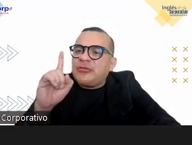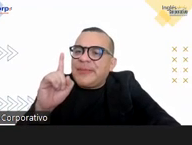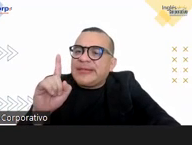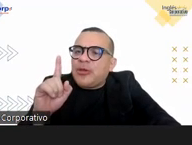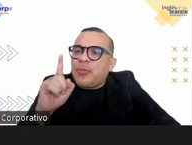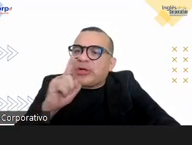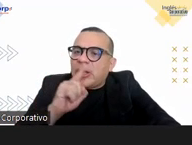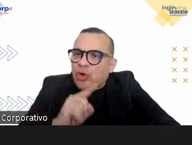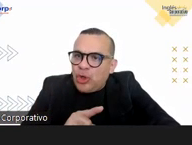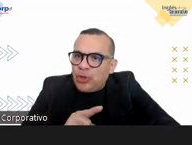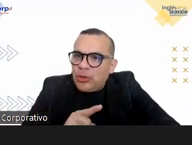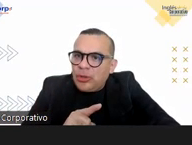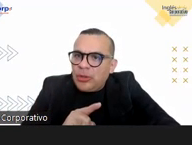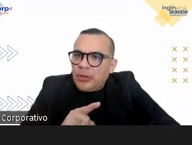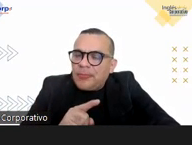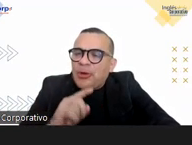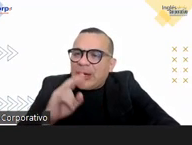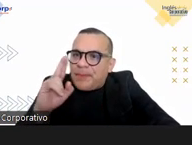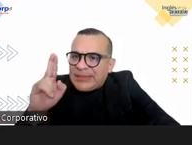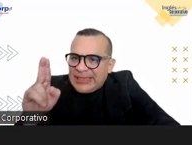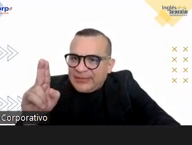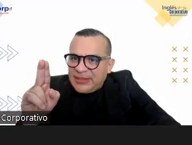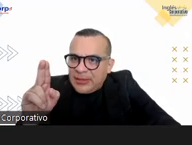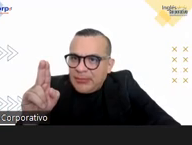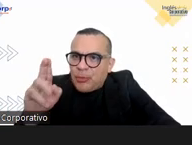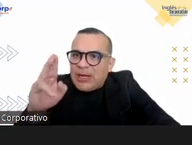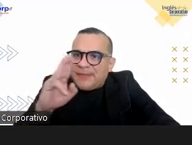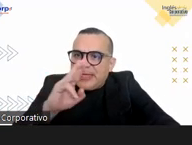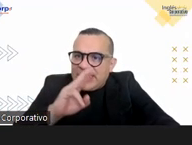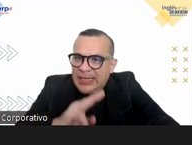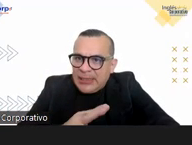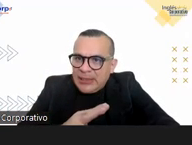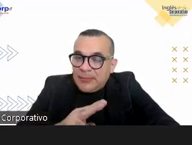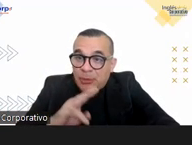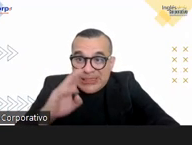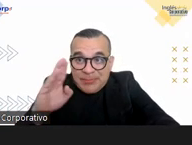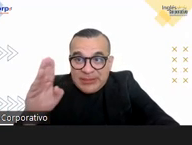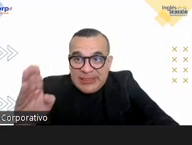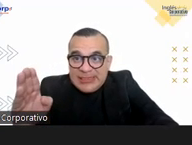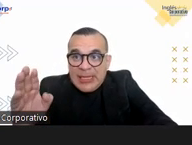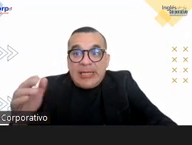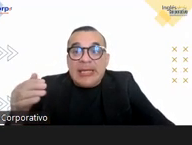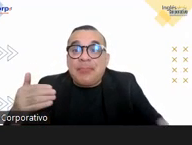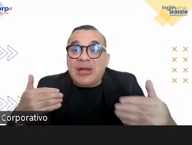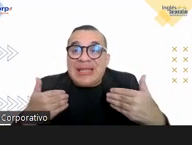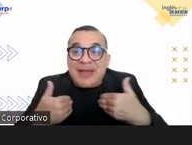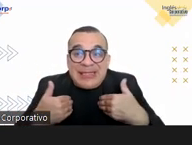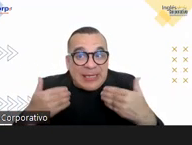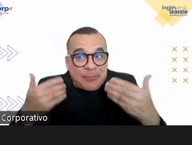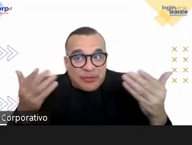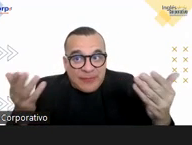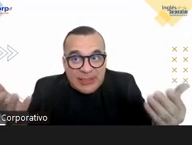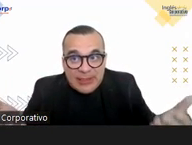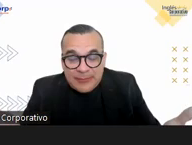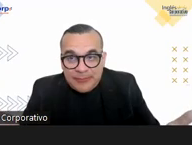estar fundamentado por el rol, por la competencia, por la habilidad, por la experticia y por el nivel